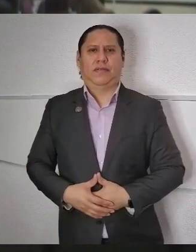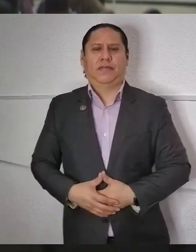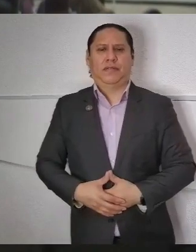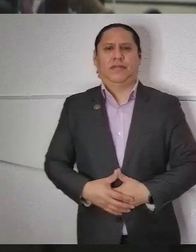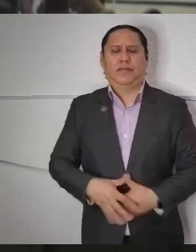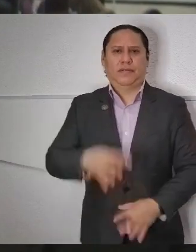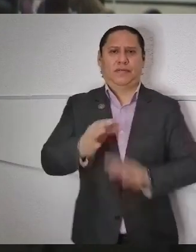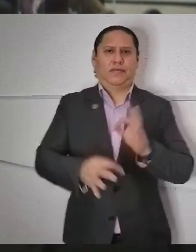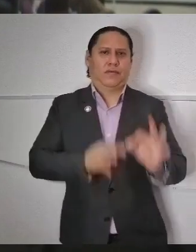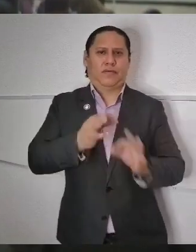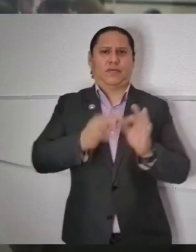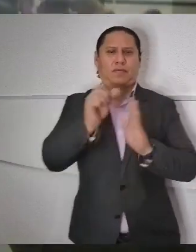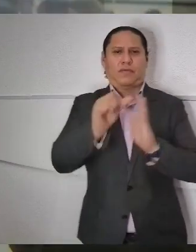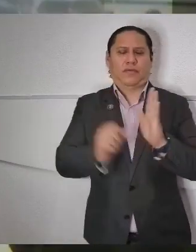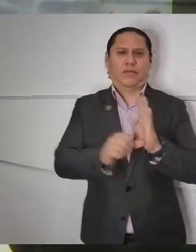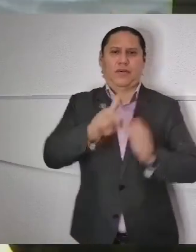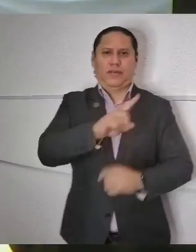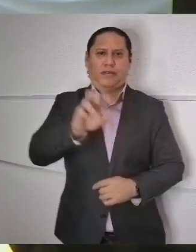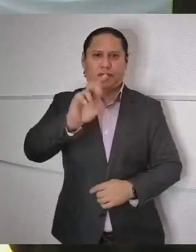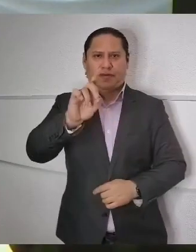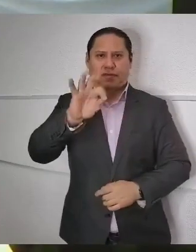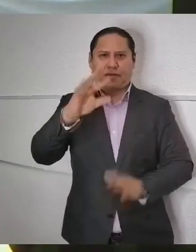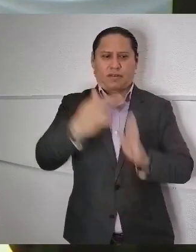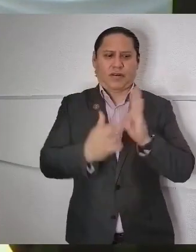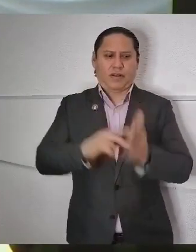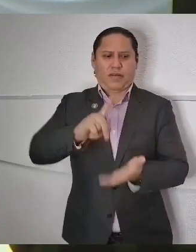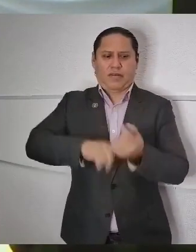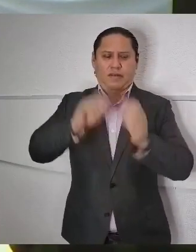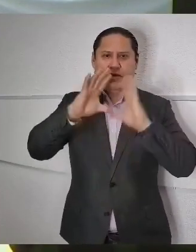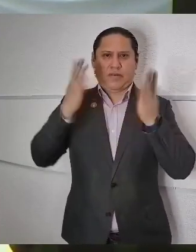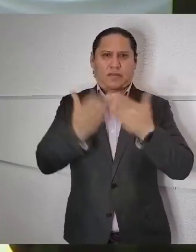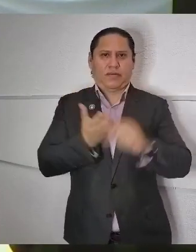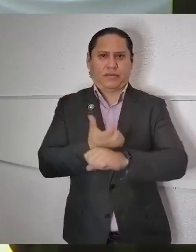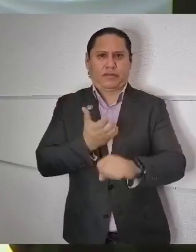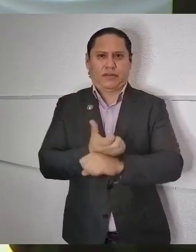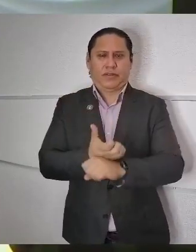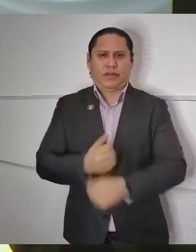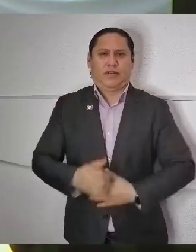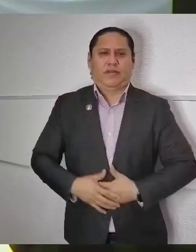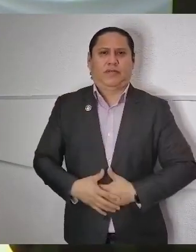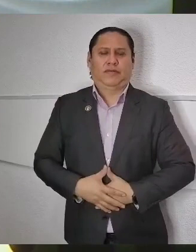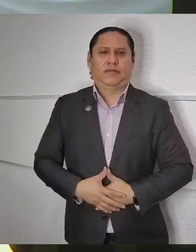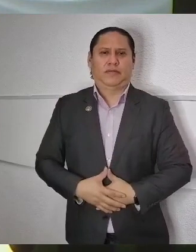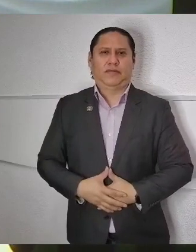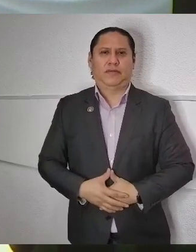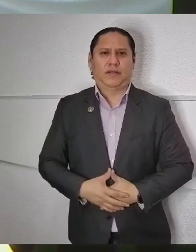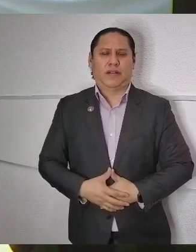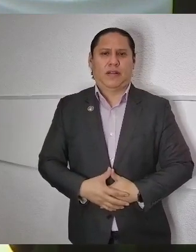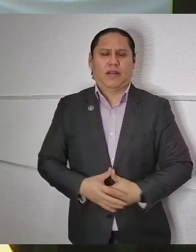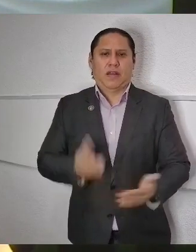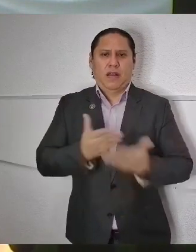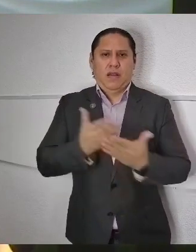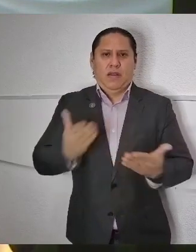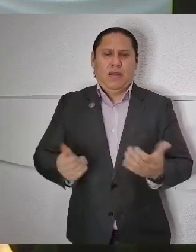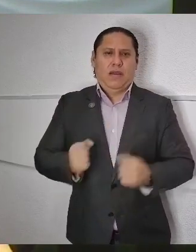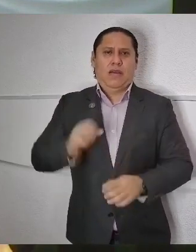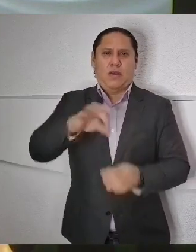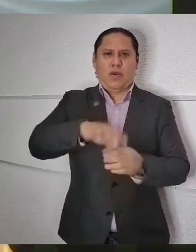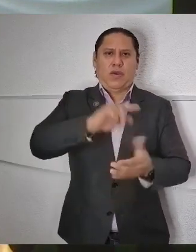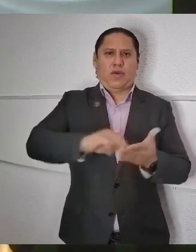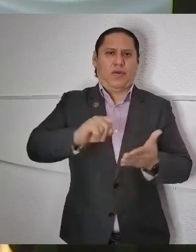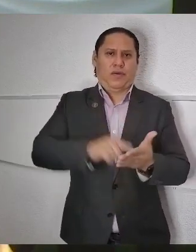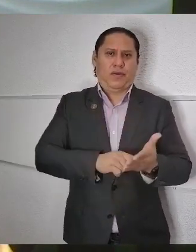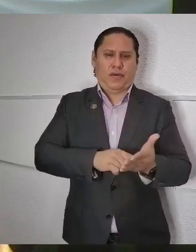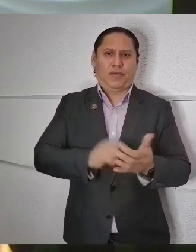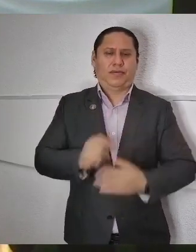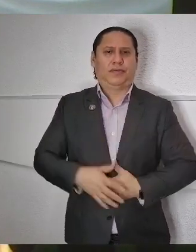En cumplimiento al artículo 133 del Reglamento Interior de este propio Poder Legislativo, procederemos a someter a